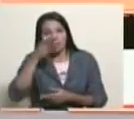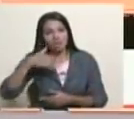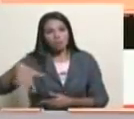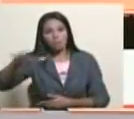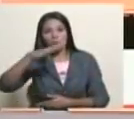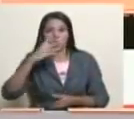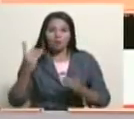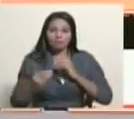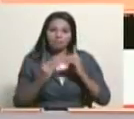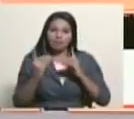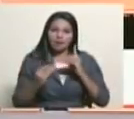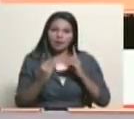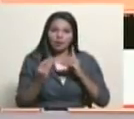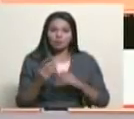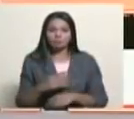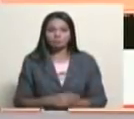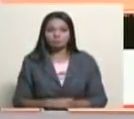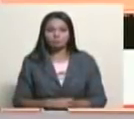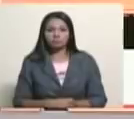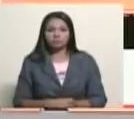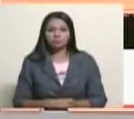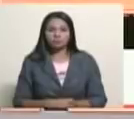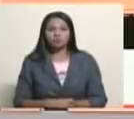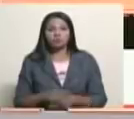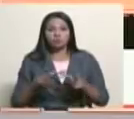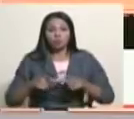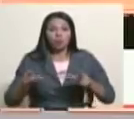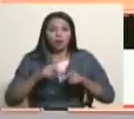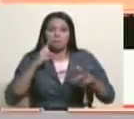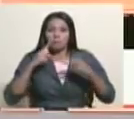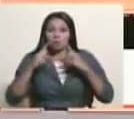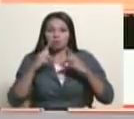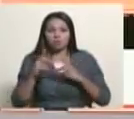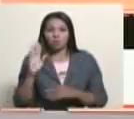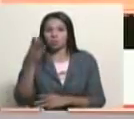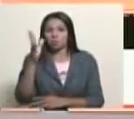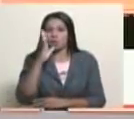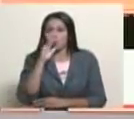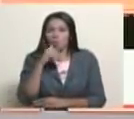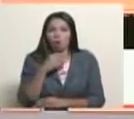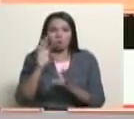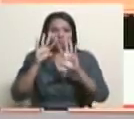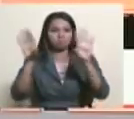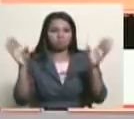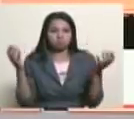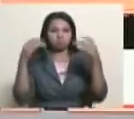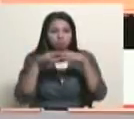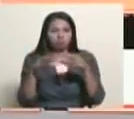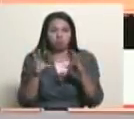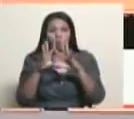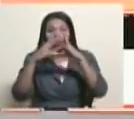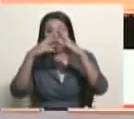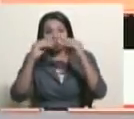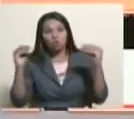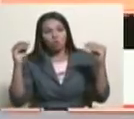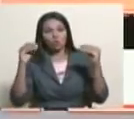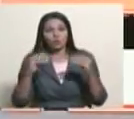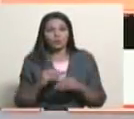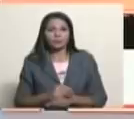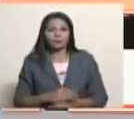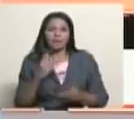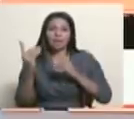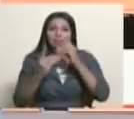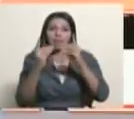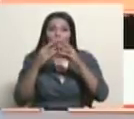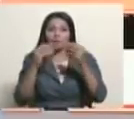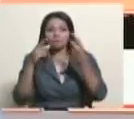el diálogo con los sectores políticos, sin lugar a dudas, todos. El diálogo con